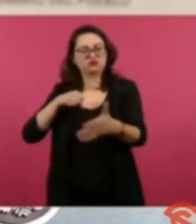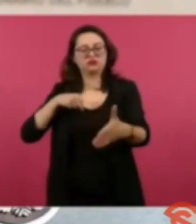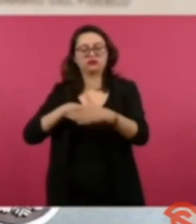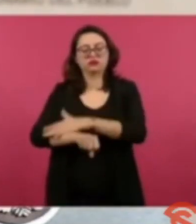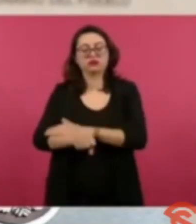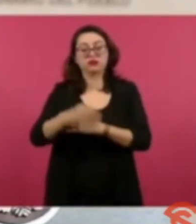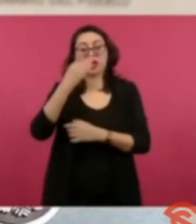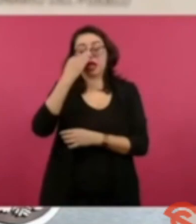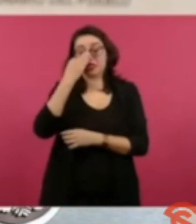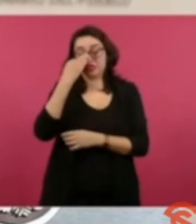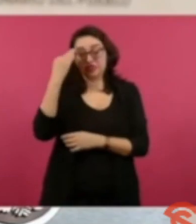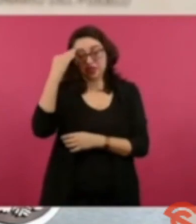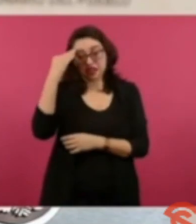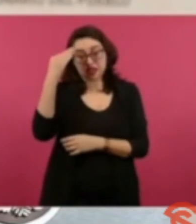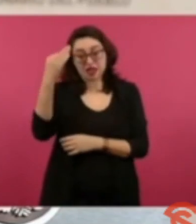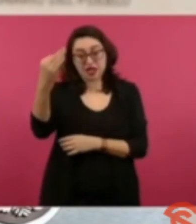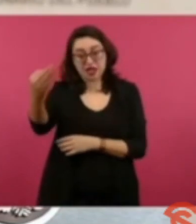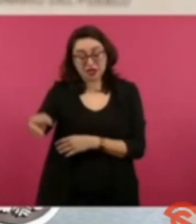encarcelados.